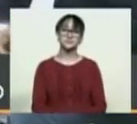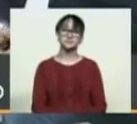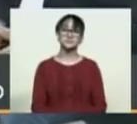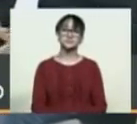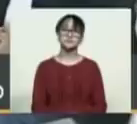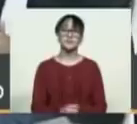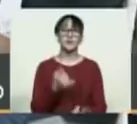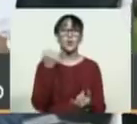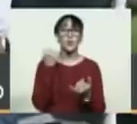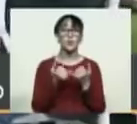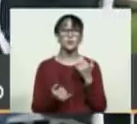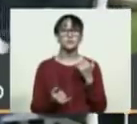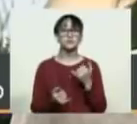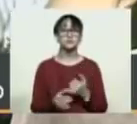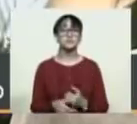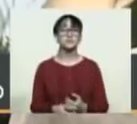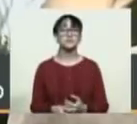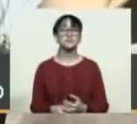Y